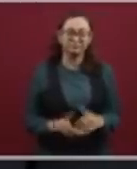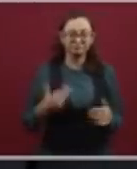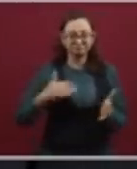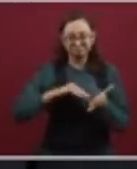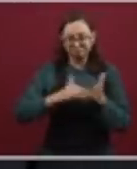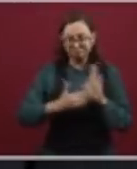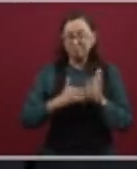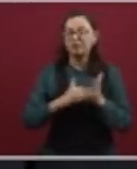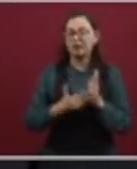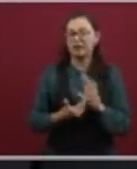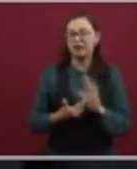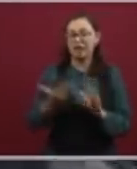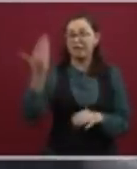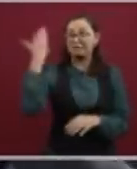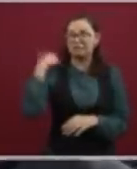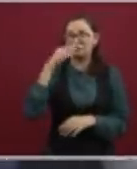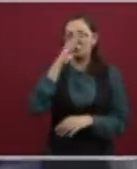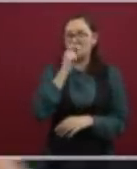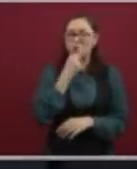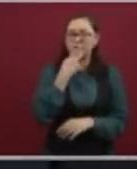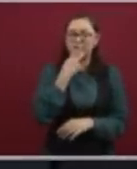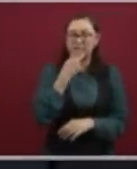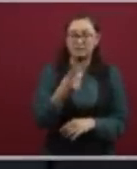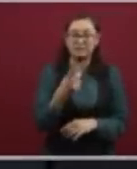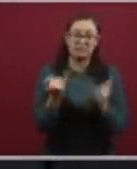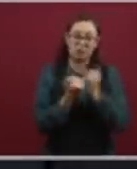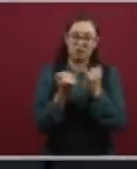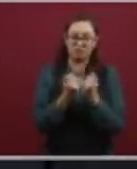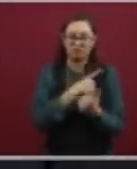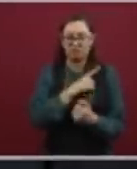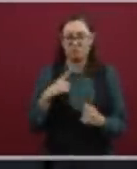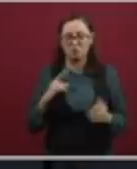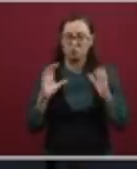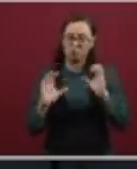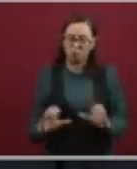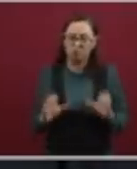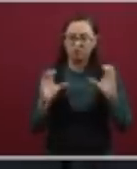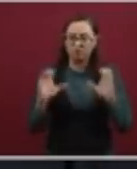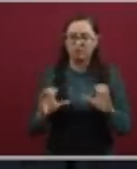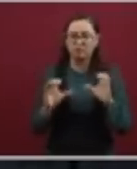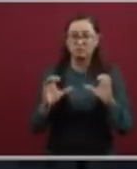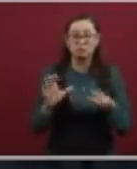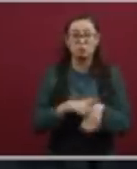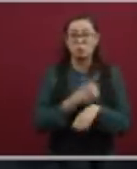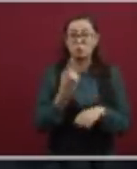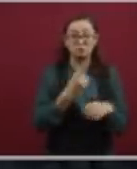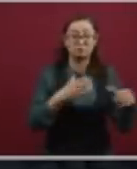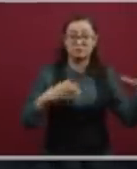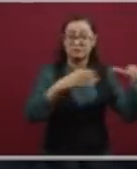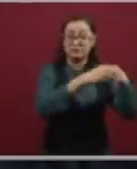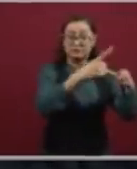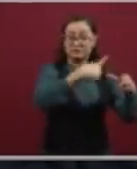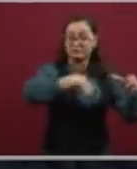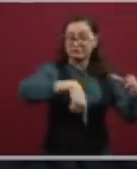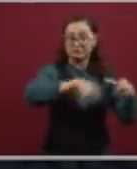estratégica y también porque tienen que andarse cuidando, porque a los conservadores no les importa